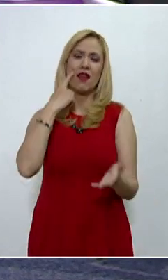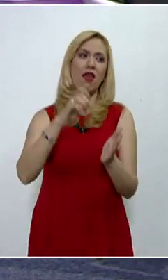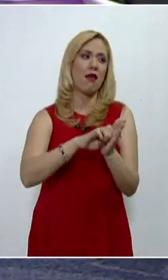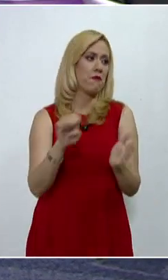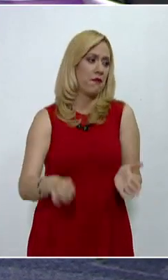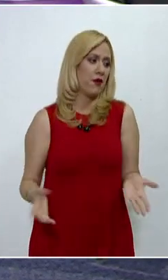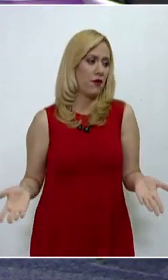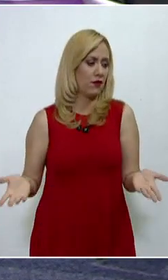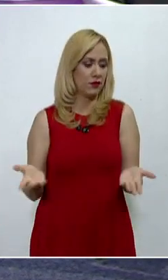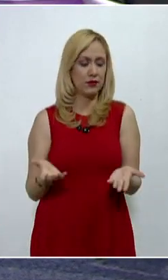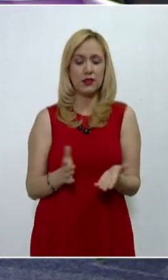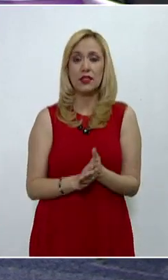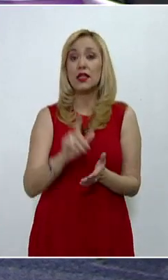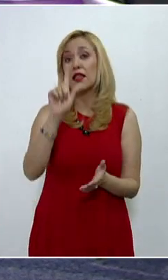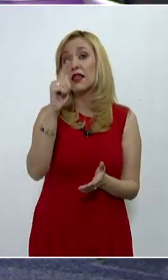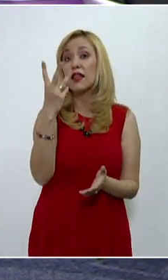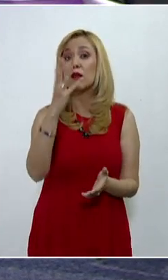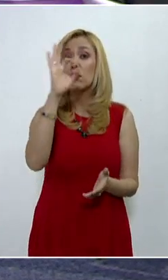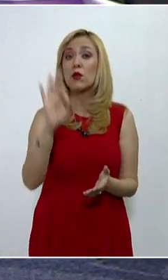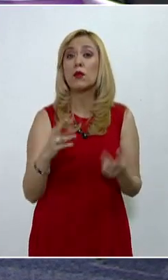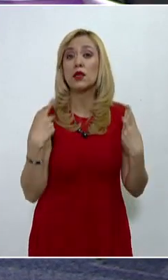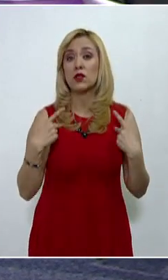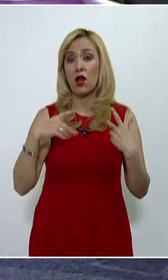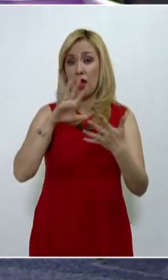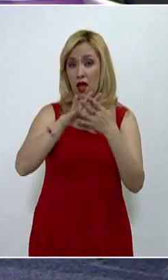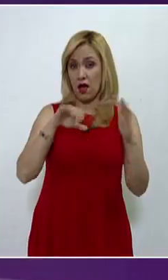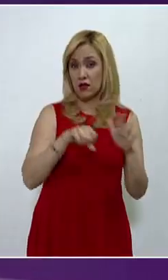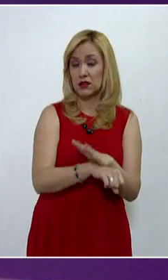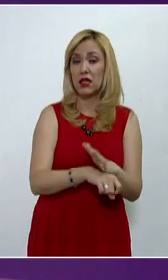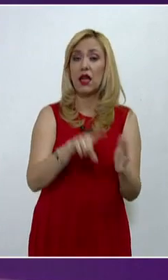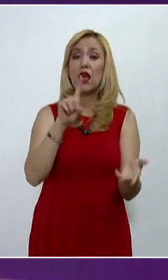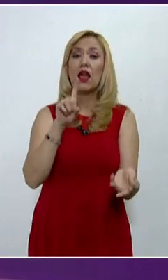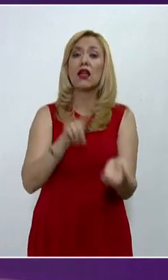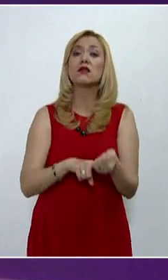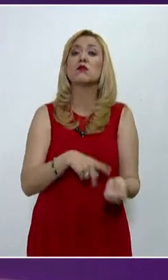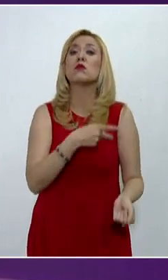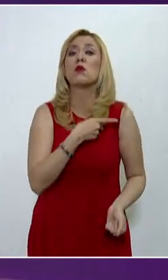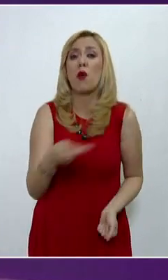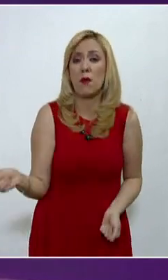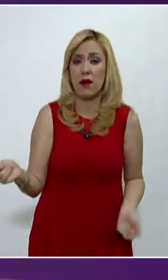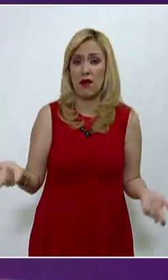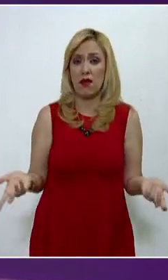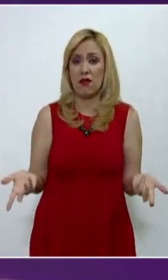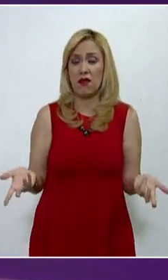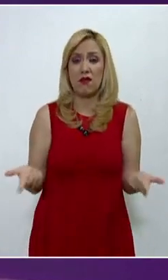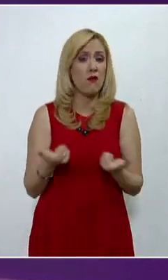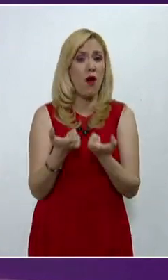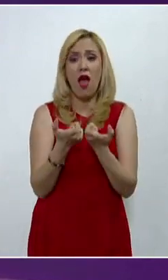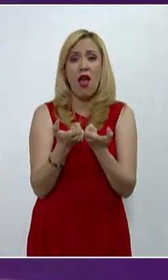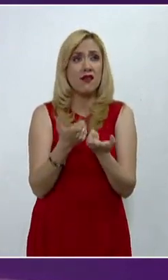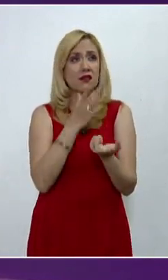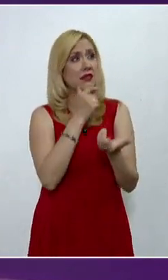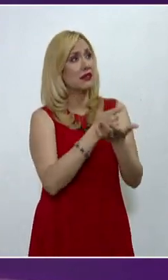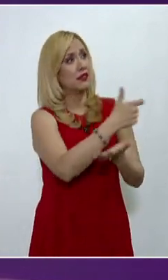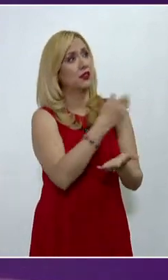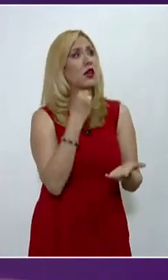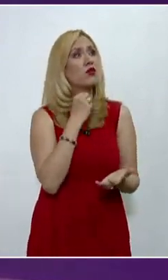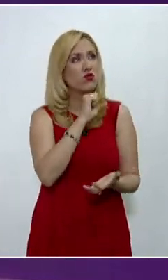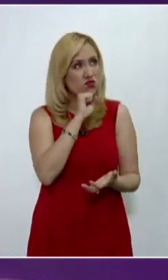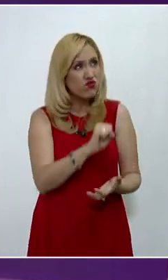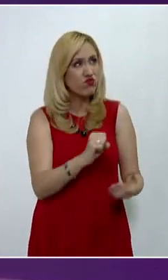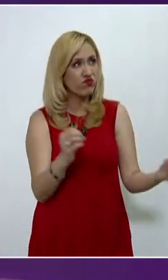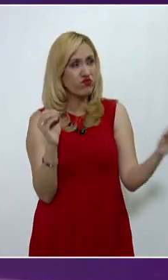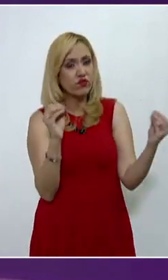que el 73% de la gente que está en prisión en realidad es pobre, ¿no? Y la mayoría de los que,